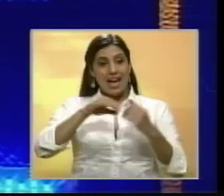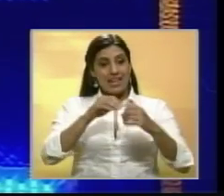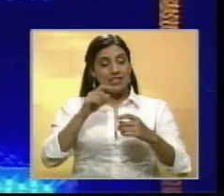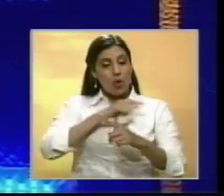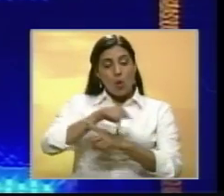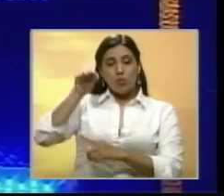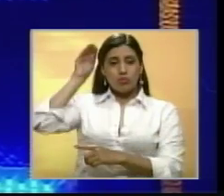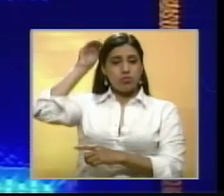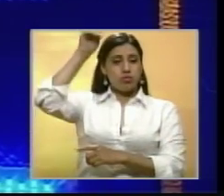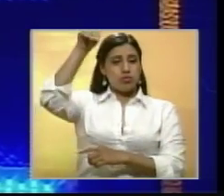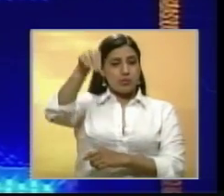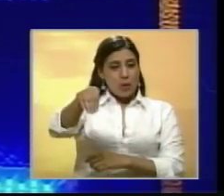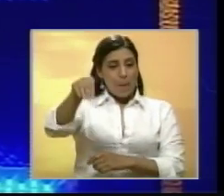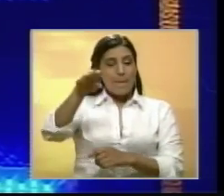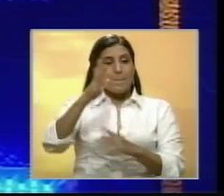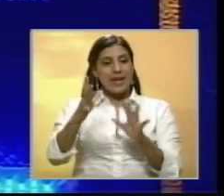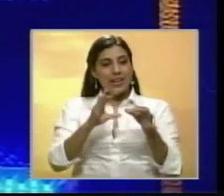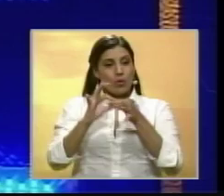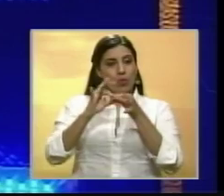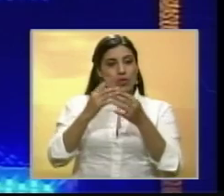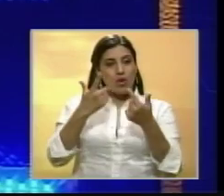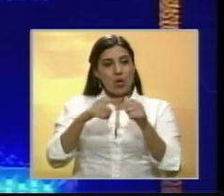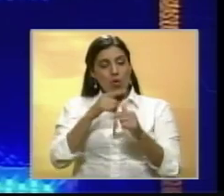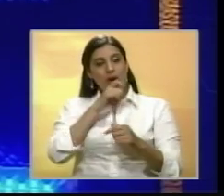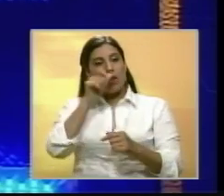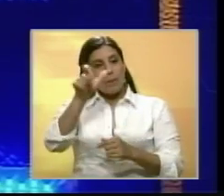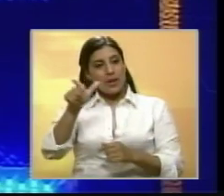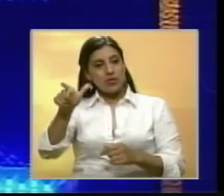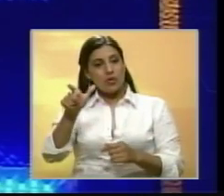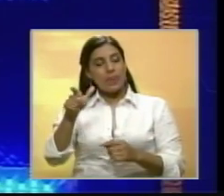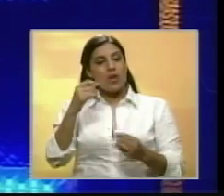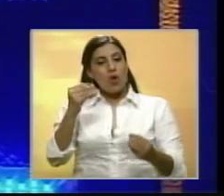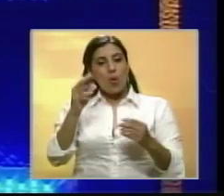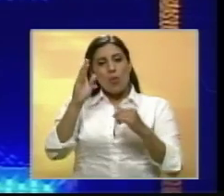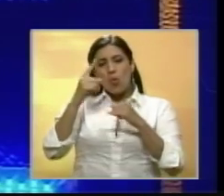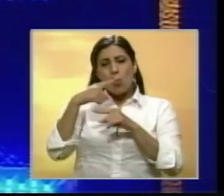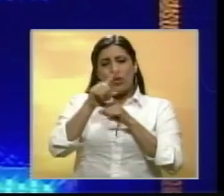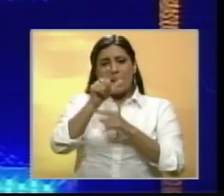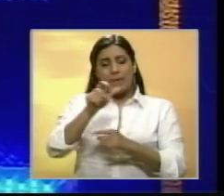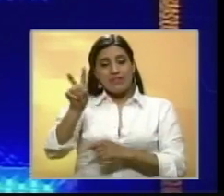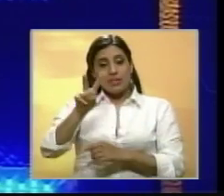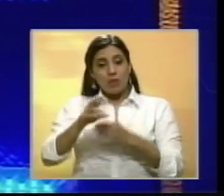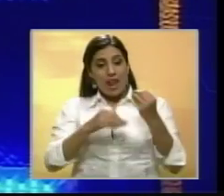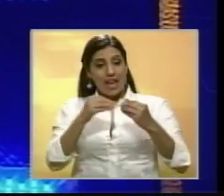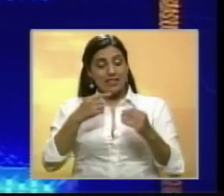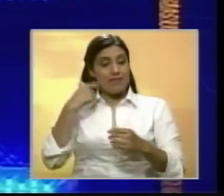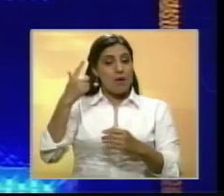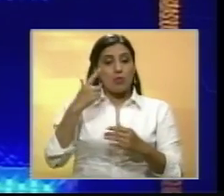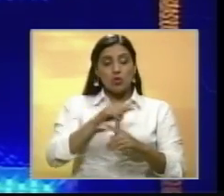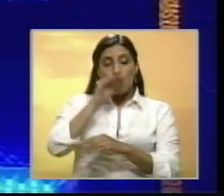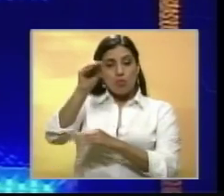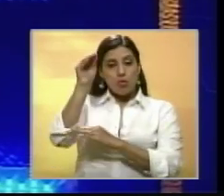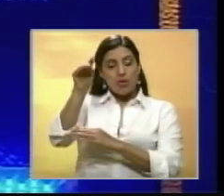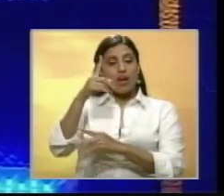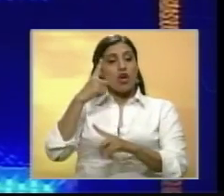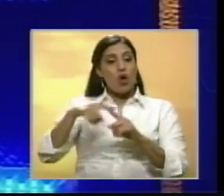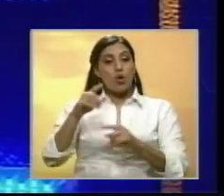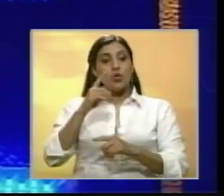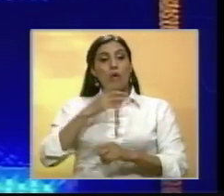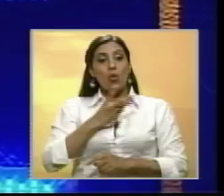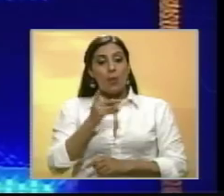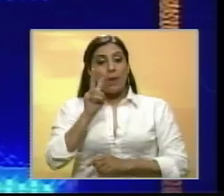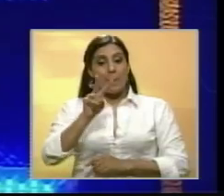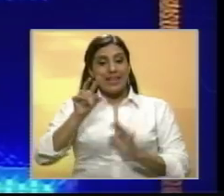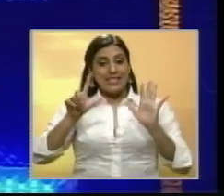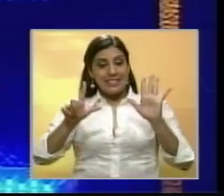con jonrón en su primer turno para unirse a Alex Cabrera y Gerardo Parra como los únicos venezolanos en hacerlo. Además, es el jugador 27